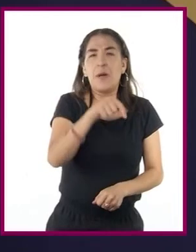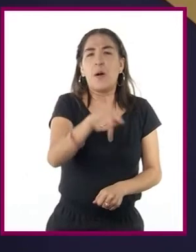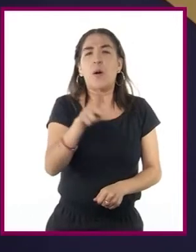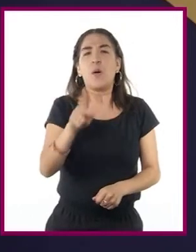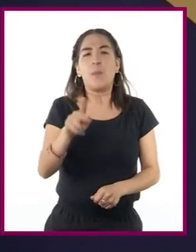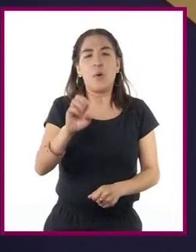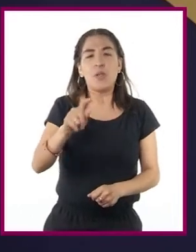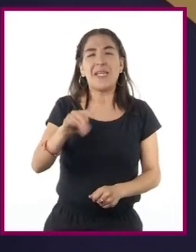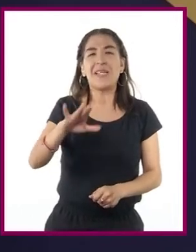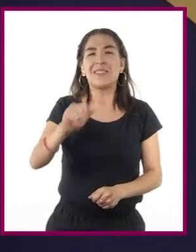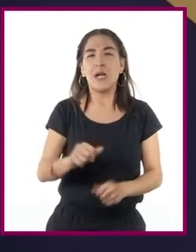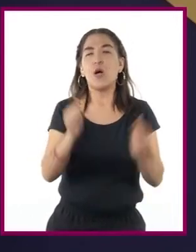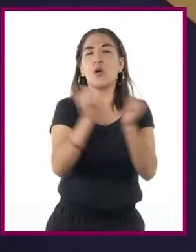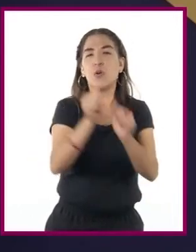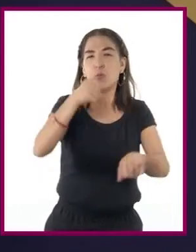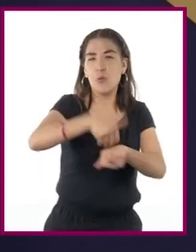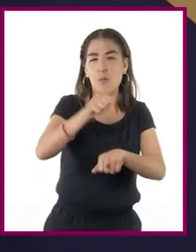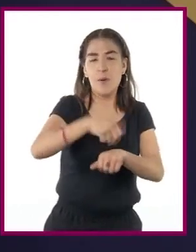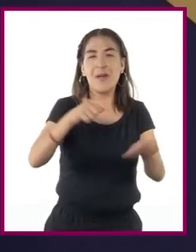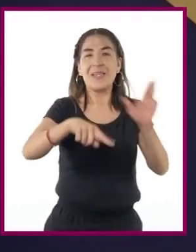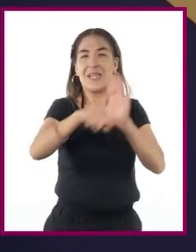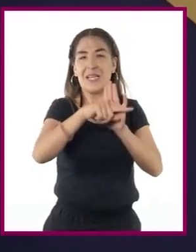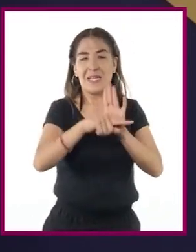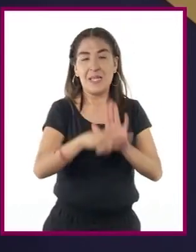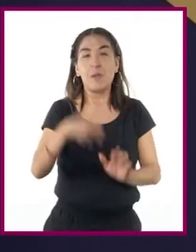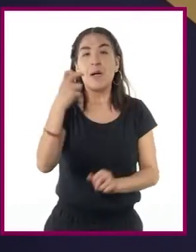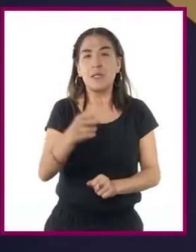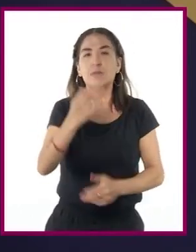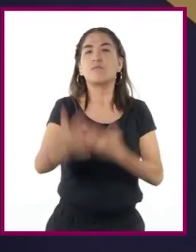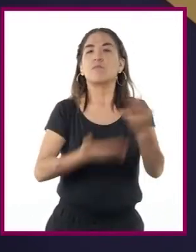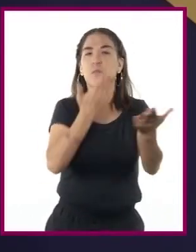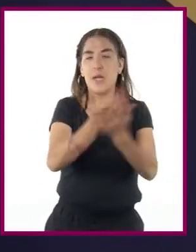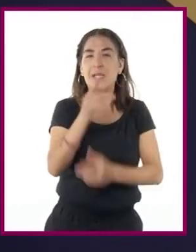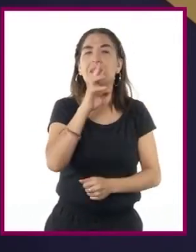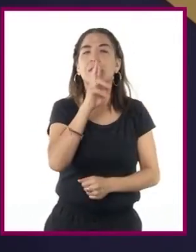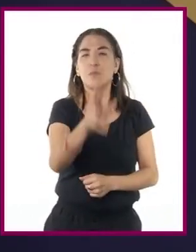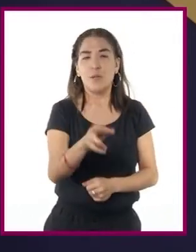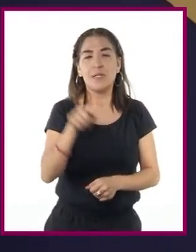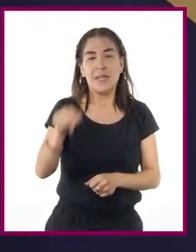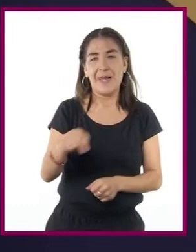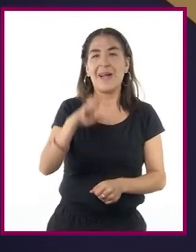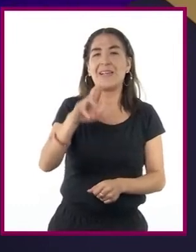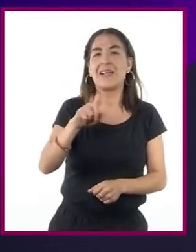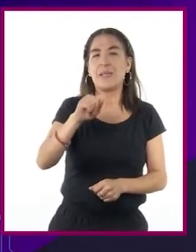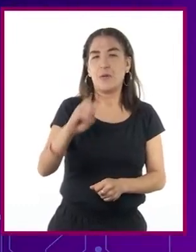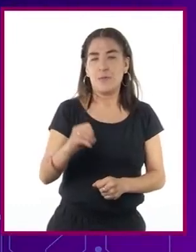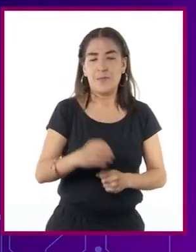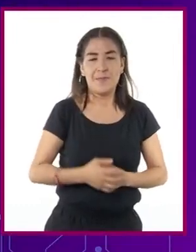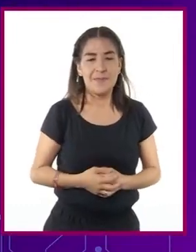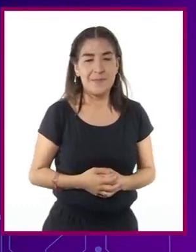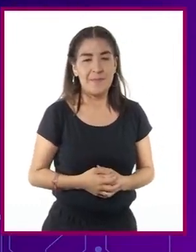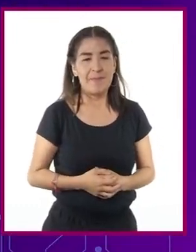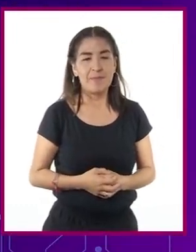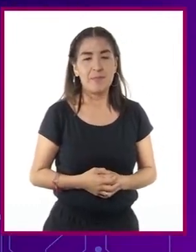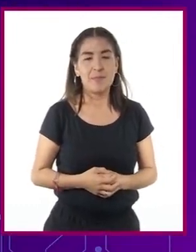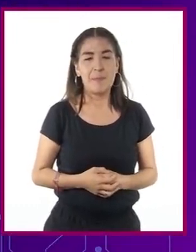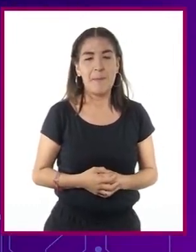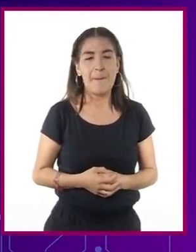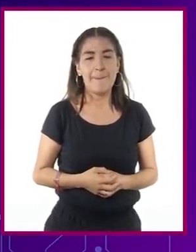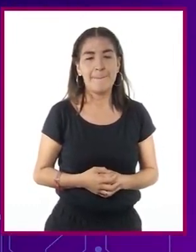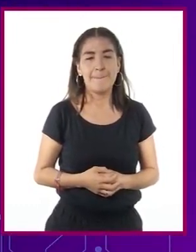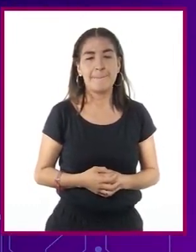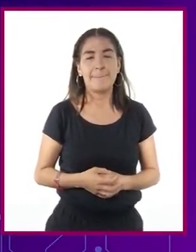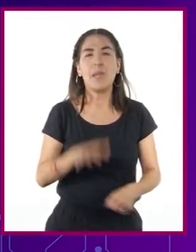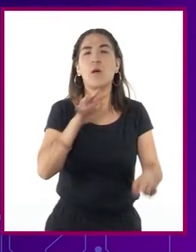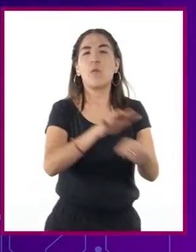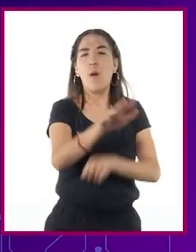potencias con exponente negativo. Para este fin, les propongo que resolvamos el siguiente reto. ¿Cuál de los siguientes